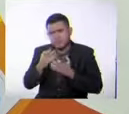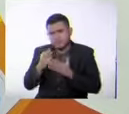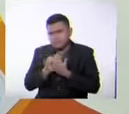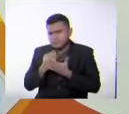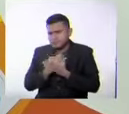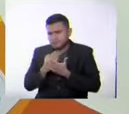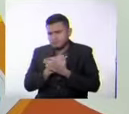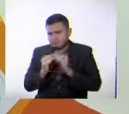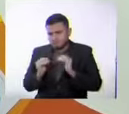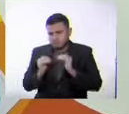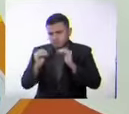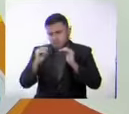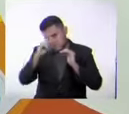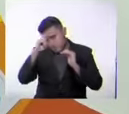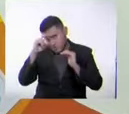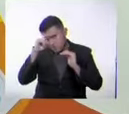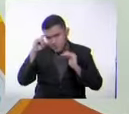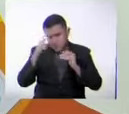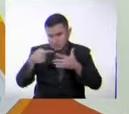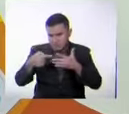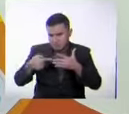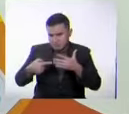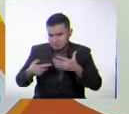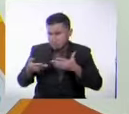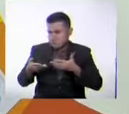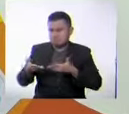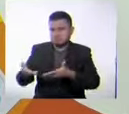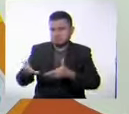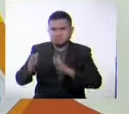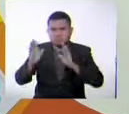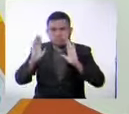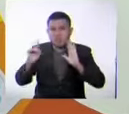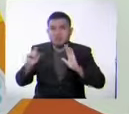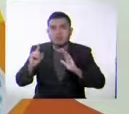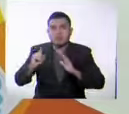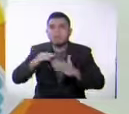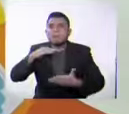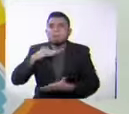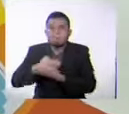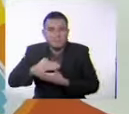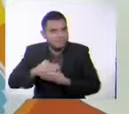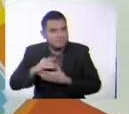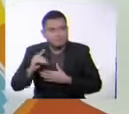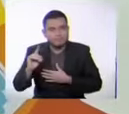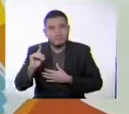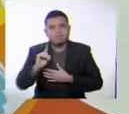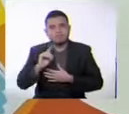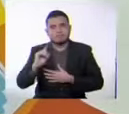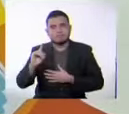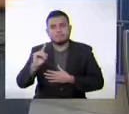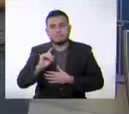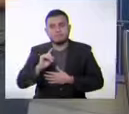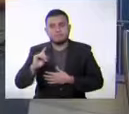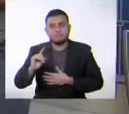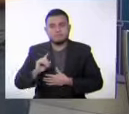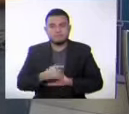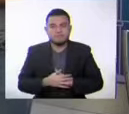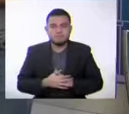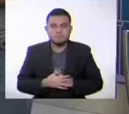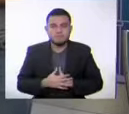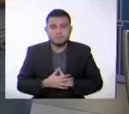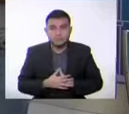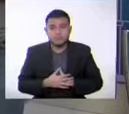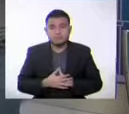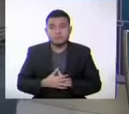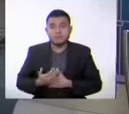quiere trabajar, tiene todo el derecho y no se le debe de restringir ese derecho. Muy bien, entonces también